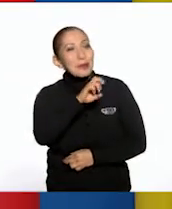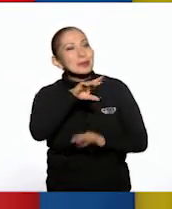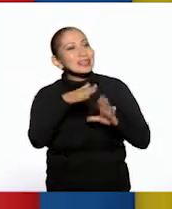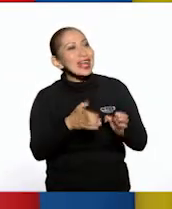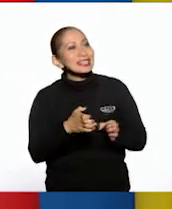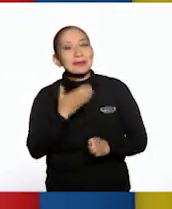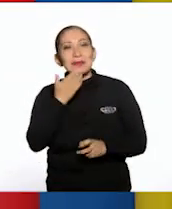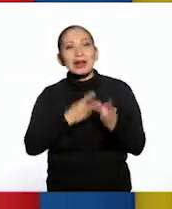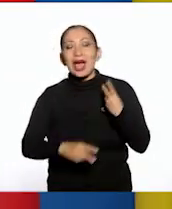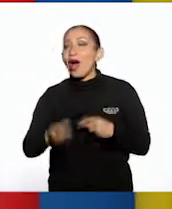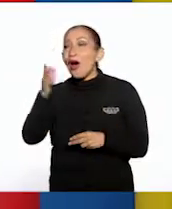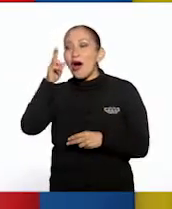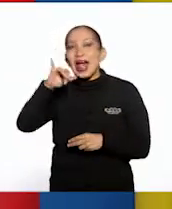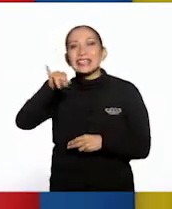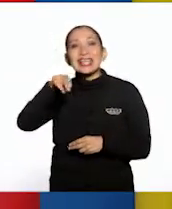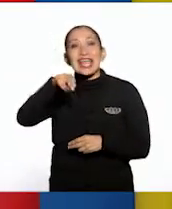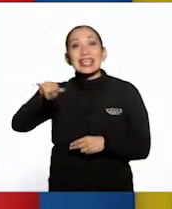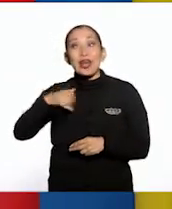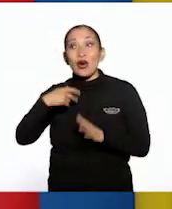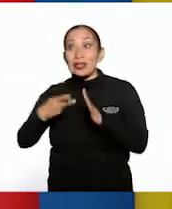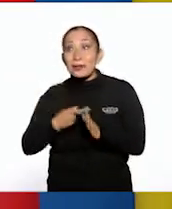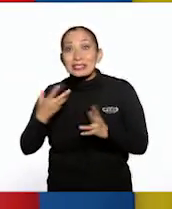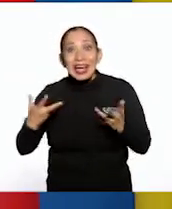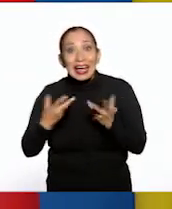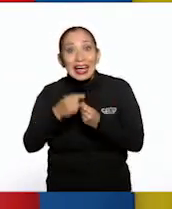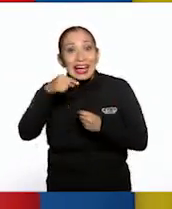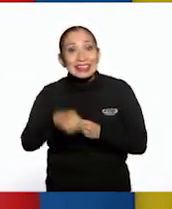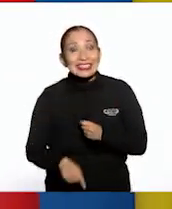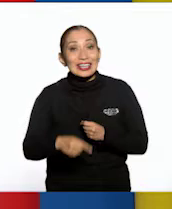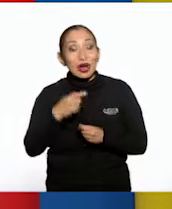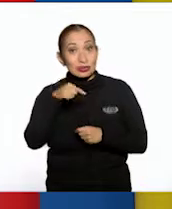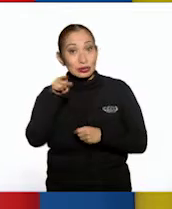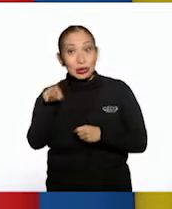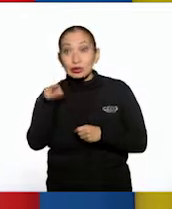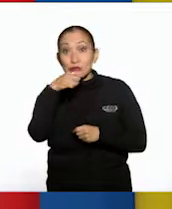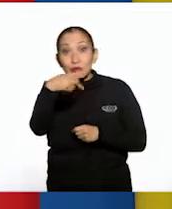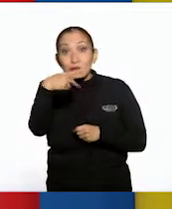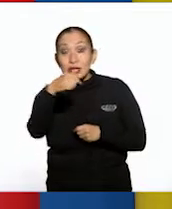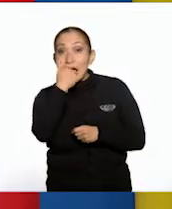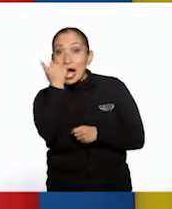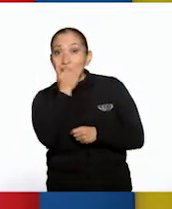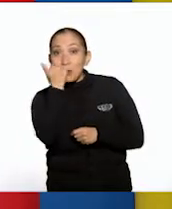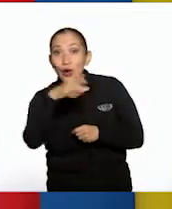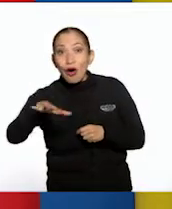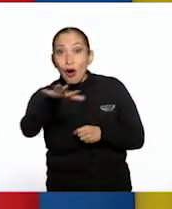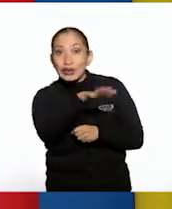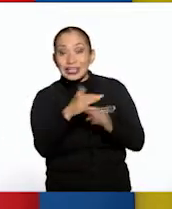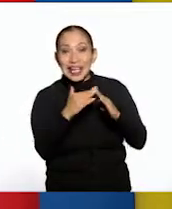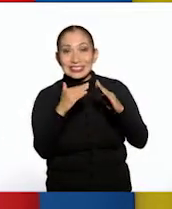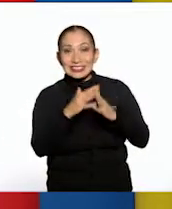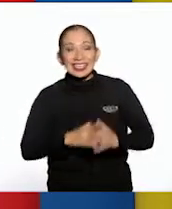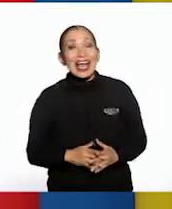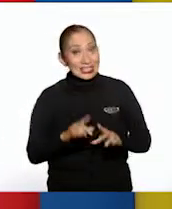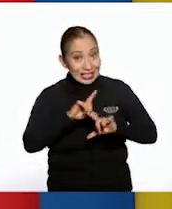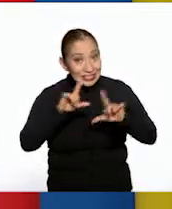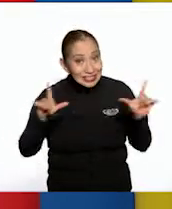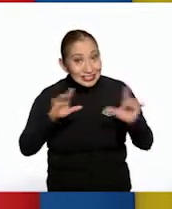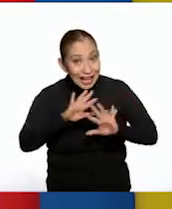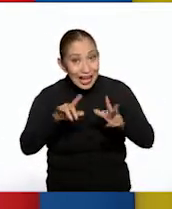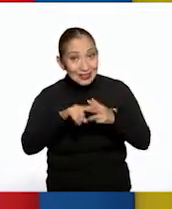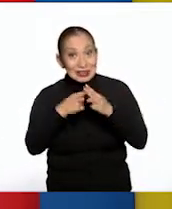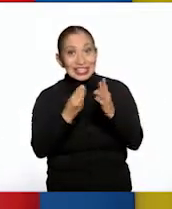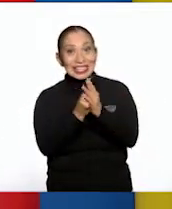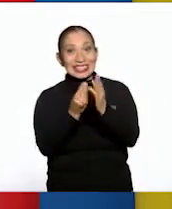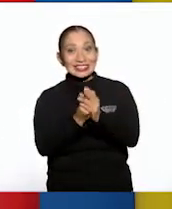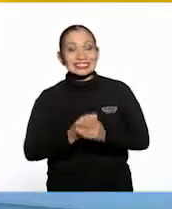estás? Bienvenida. Hola Jenny, qué gusto estar nuevamente compartiendo aquí contigo y con los estudiantes que nos acompañan desde casa. ¿Ya están listos para iniciar